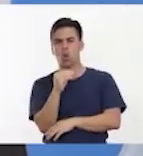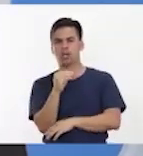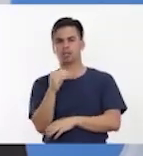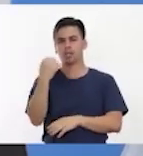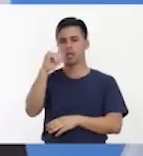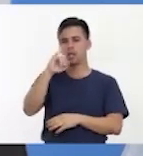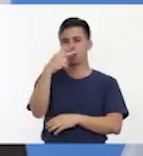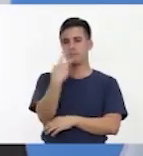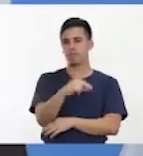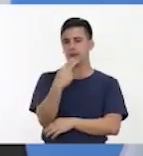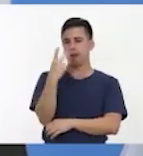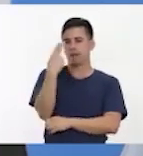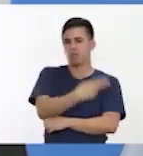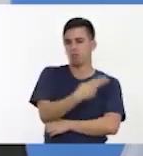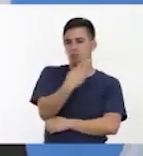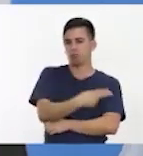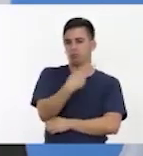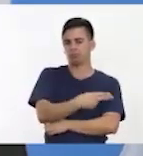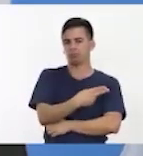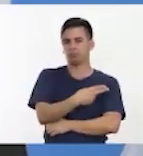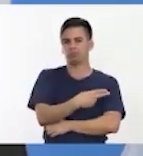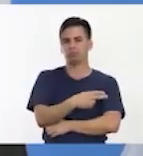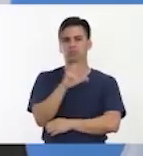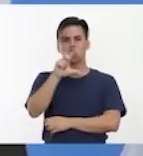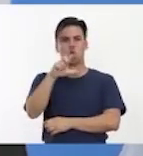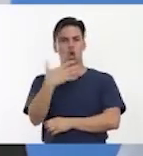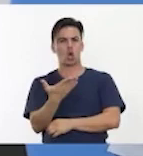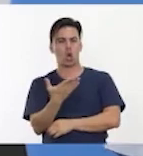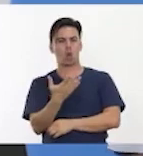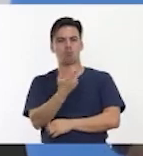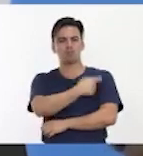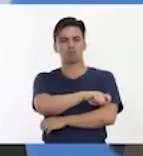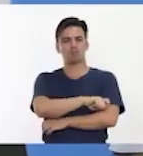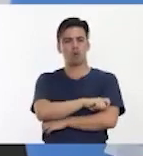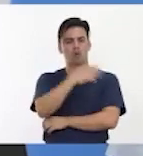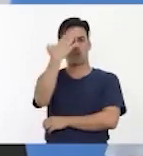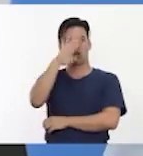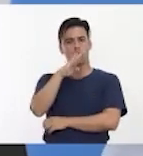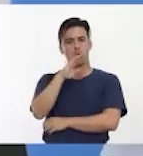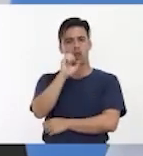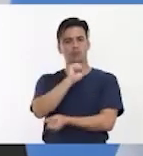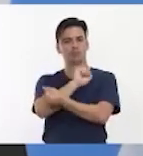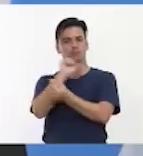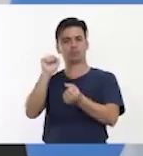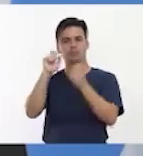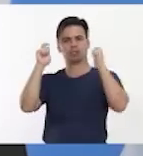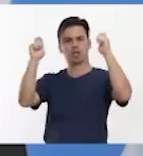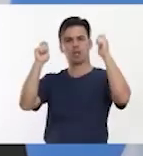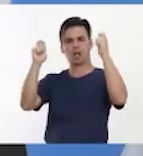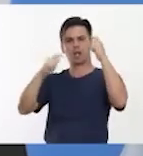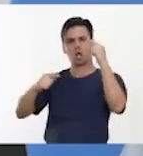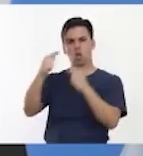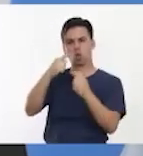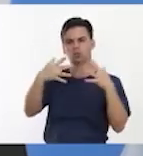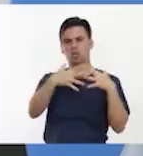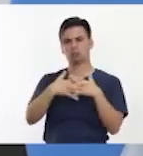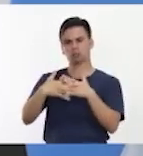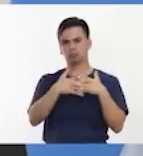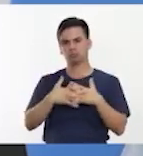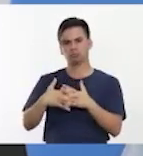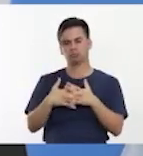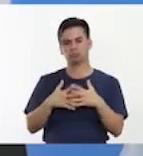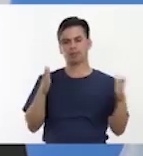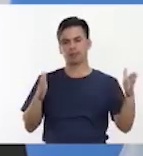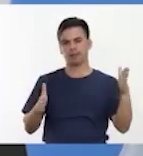imperialismo, la respuesta del pueblo cubano y el contexto en que se desarrollan las